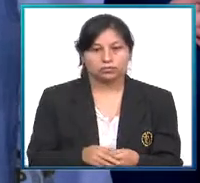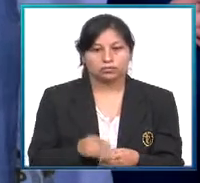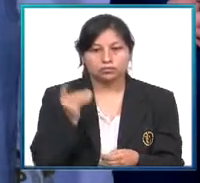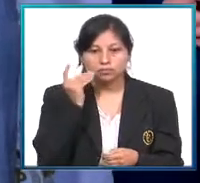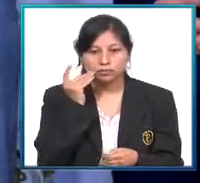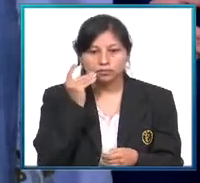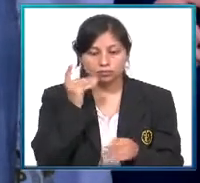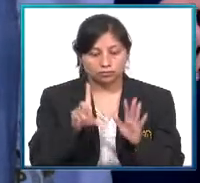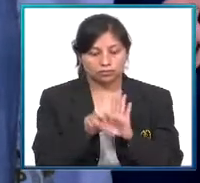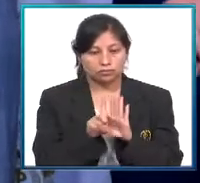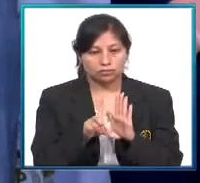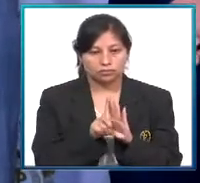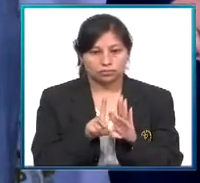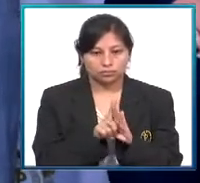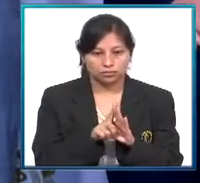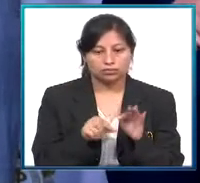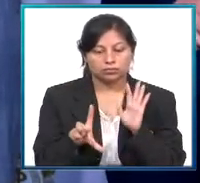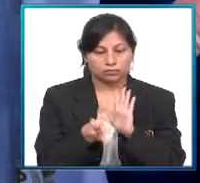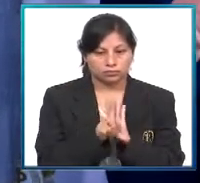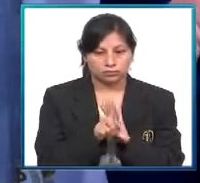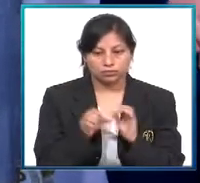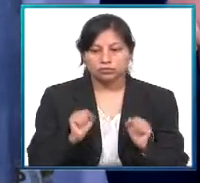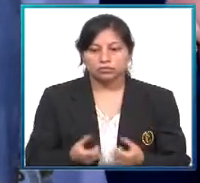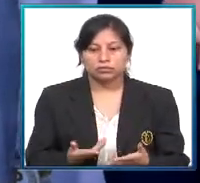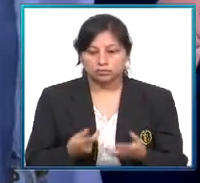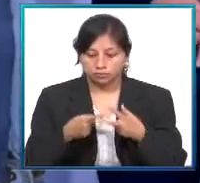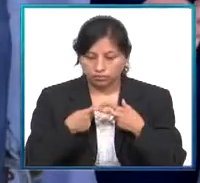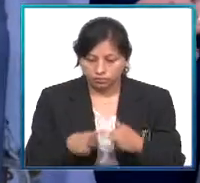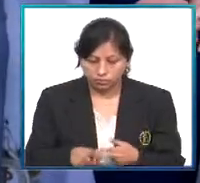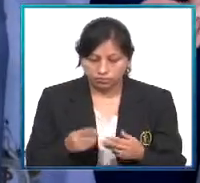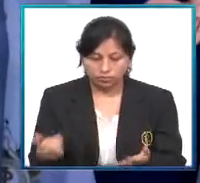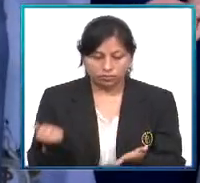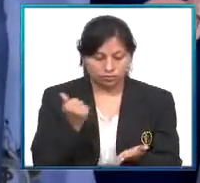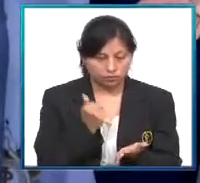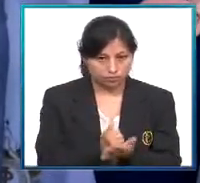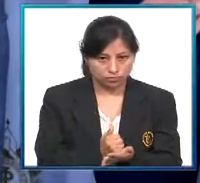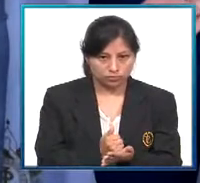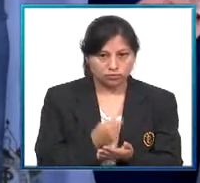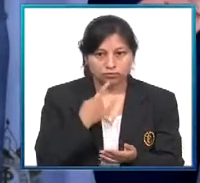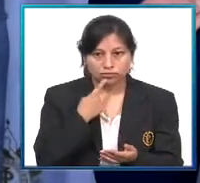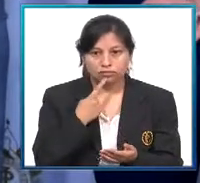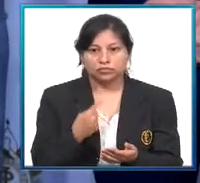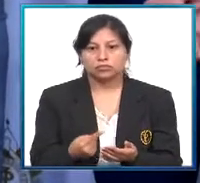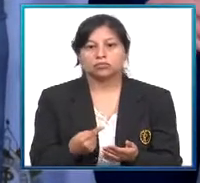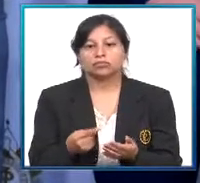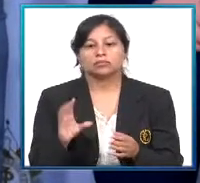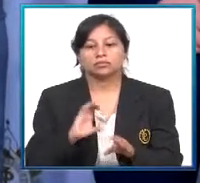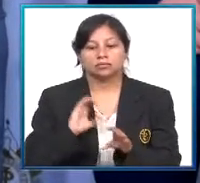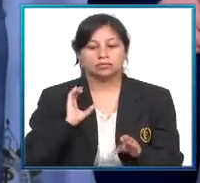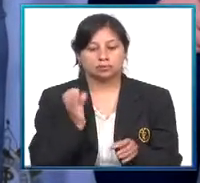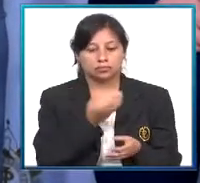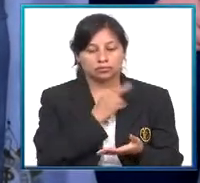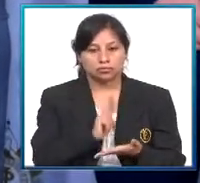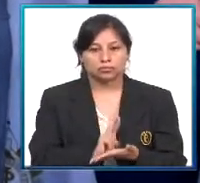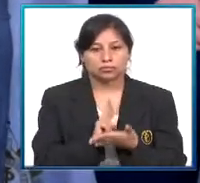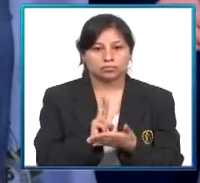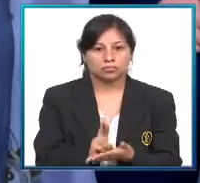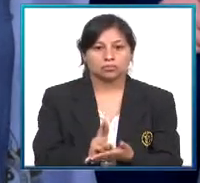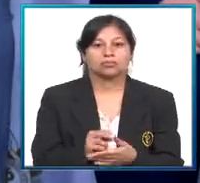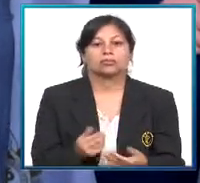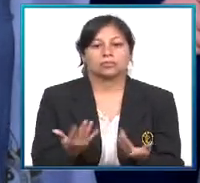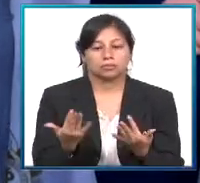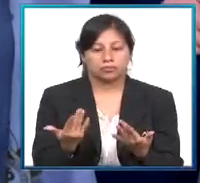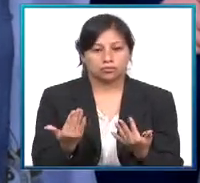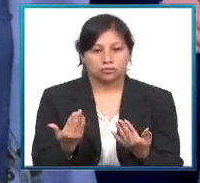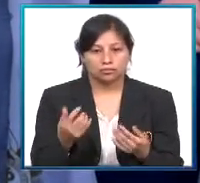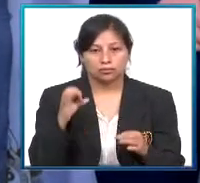dirección legislativa de esta iniciativa de ley para que inicie el trámite de aprobación al honorable Pleno del Congreso de la República, esperando que